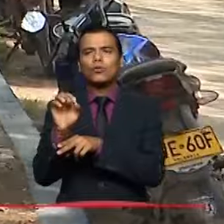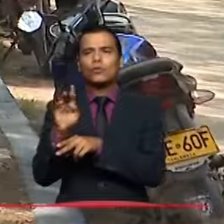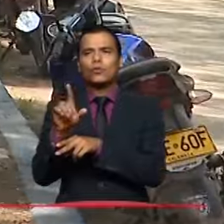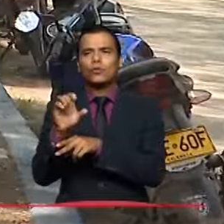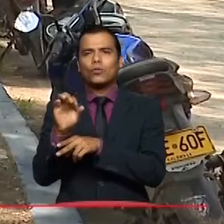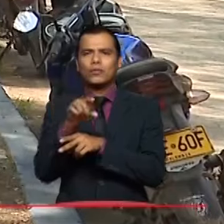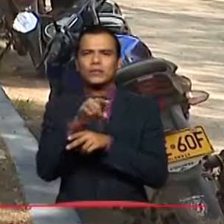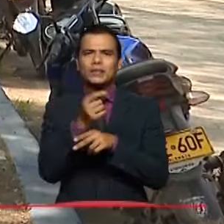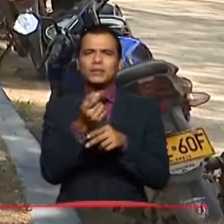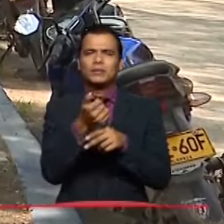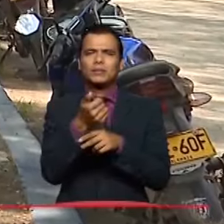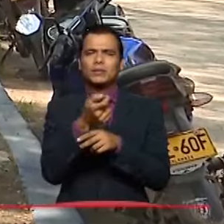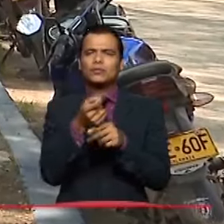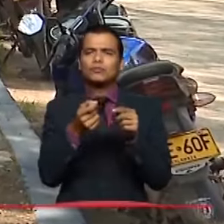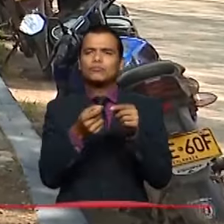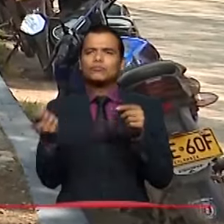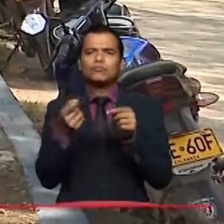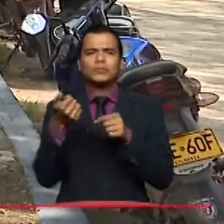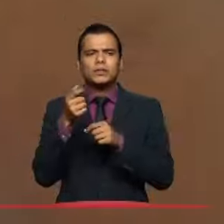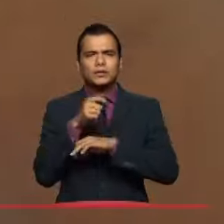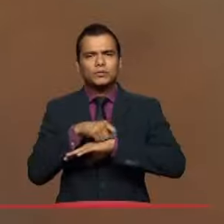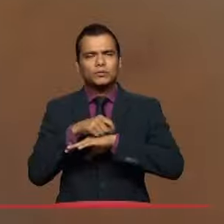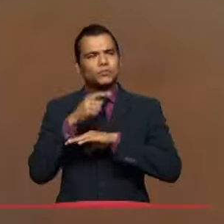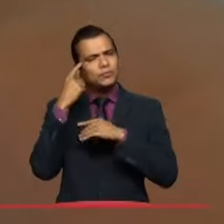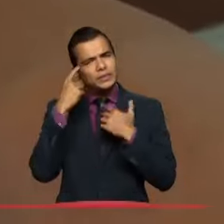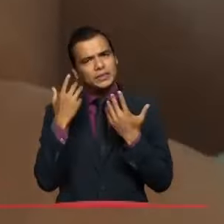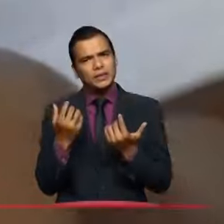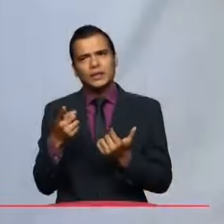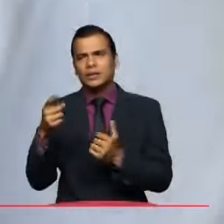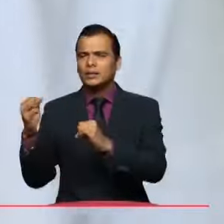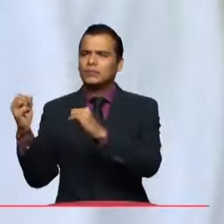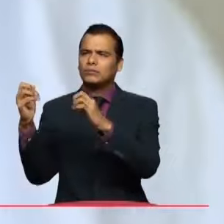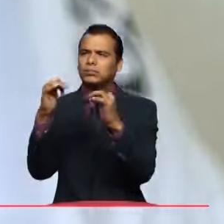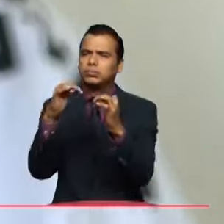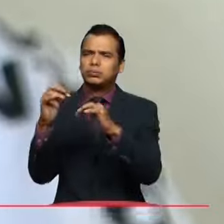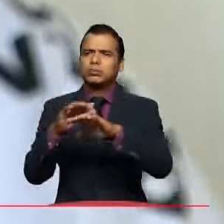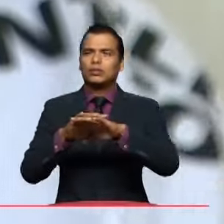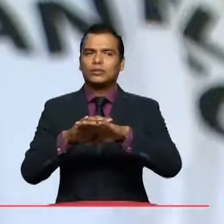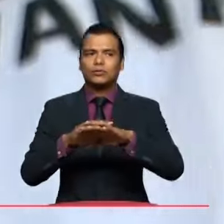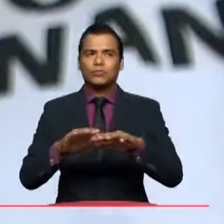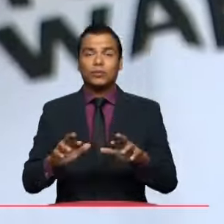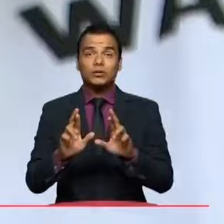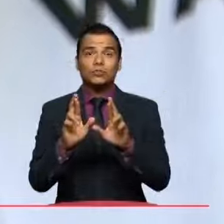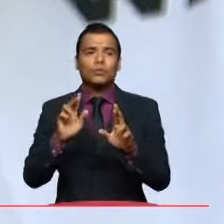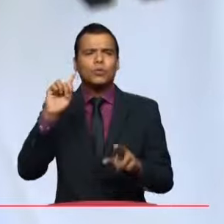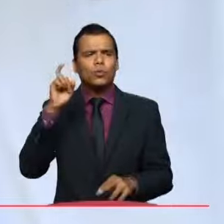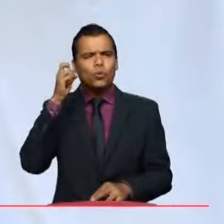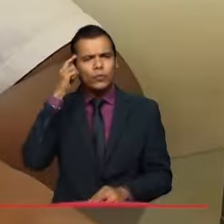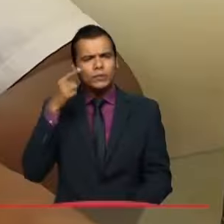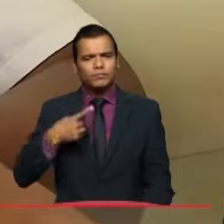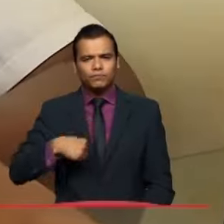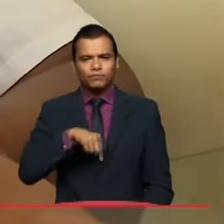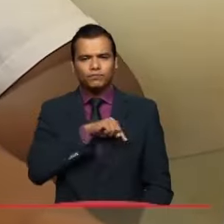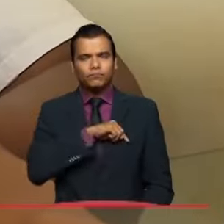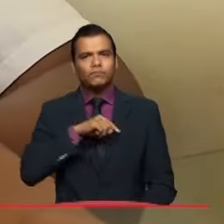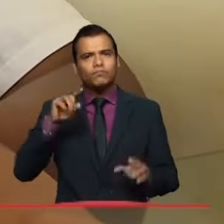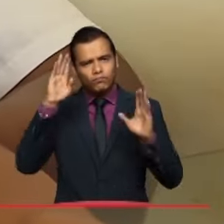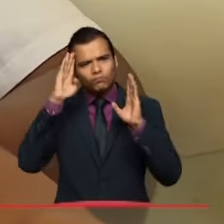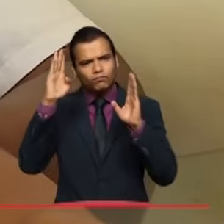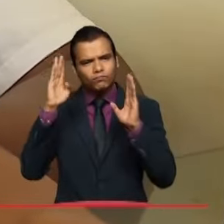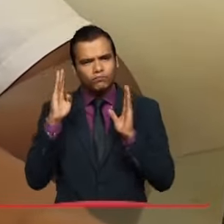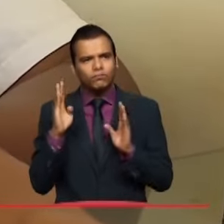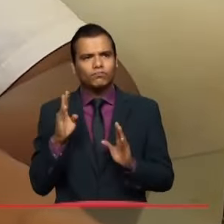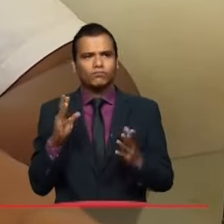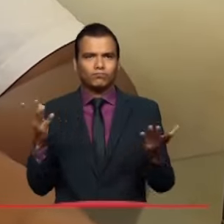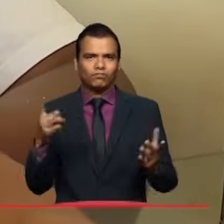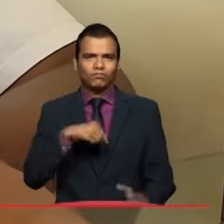comercio y desarrollo de quienes ven con esperanza que haya un fin del conflicto y más presencia del Estado. También con apoyo de muchas